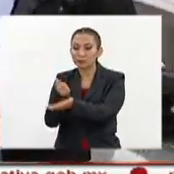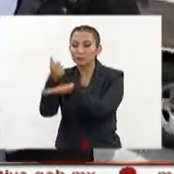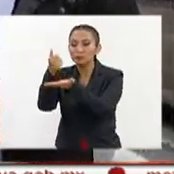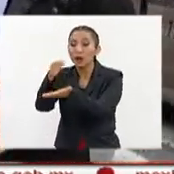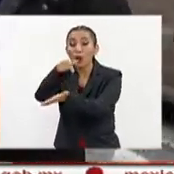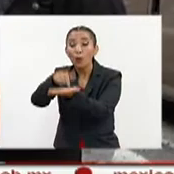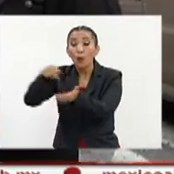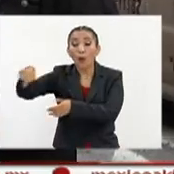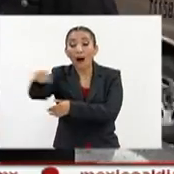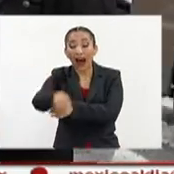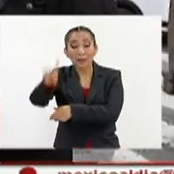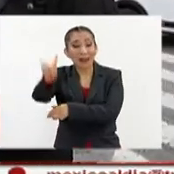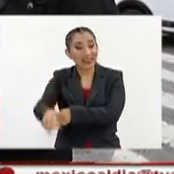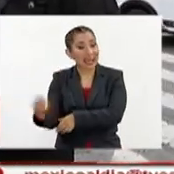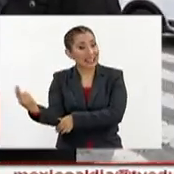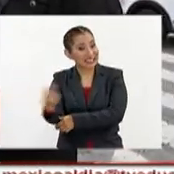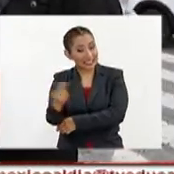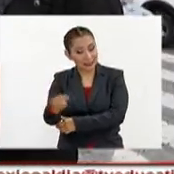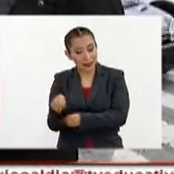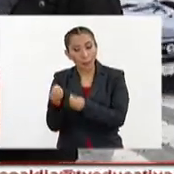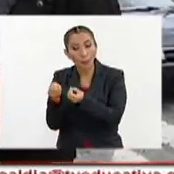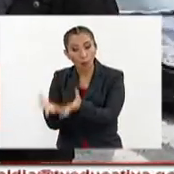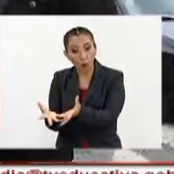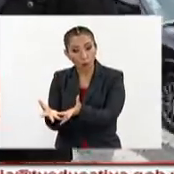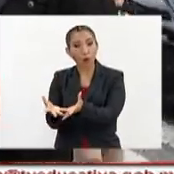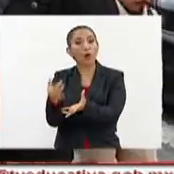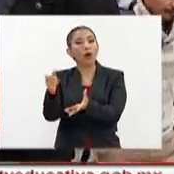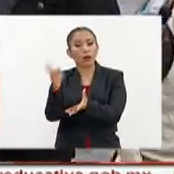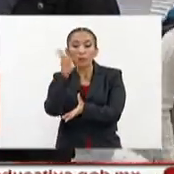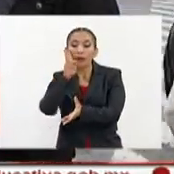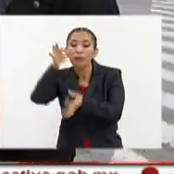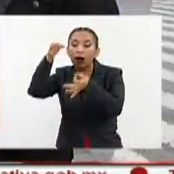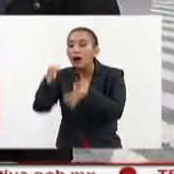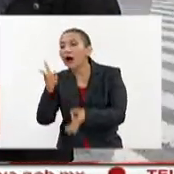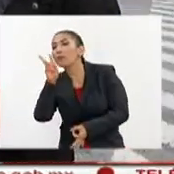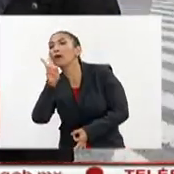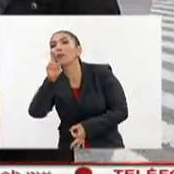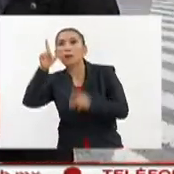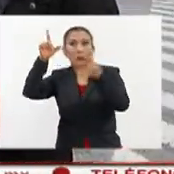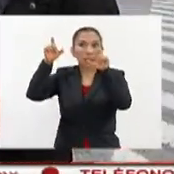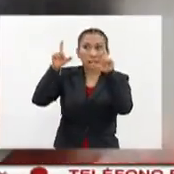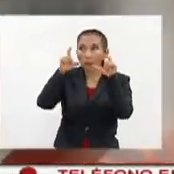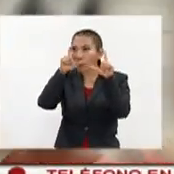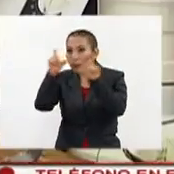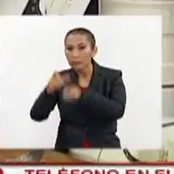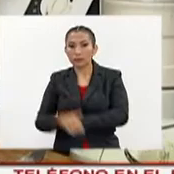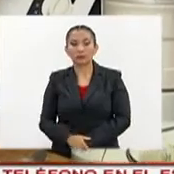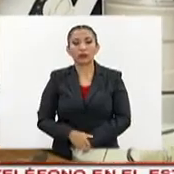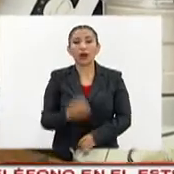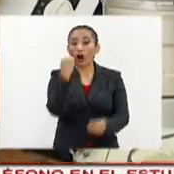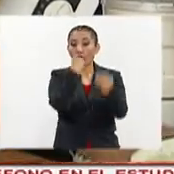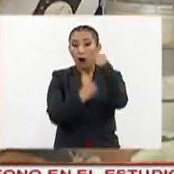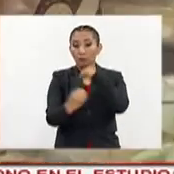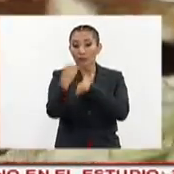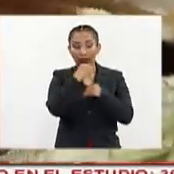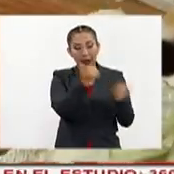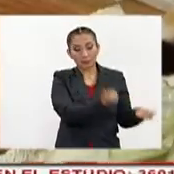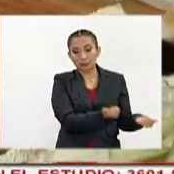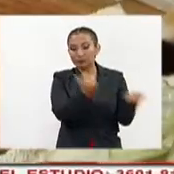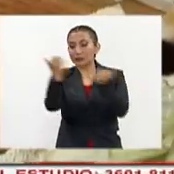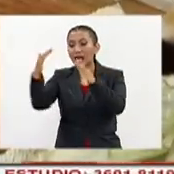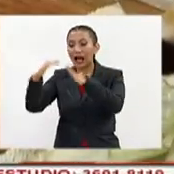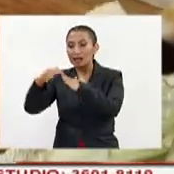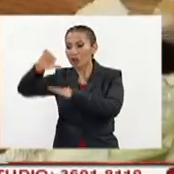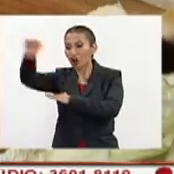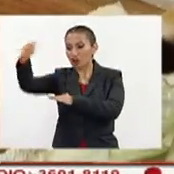los lugares que realmente lo necesitan y se comprueba con lo que es evidencia fotográfica. Los alimentos son trasladados a la